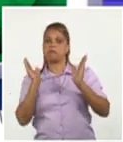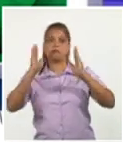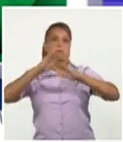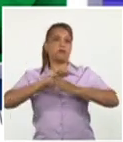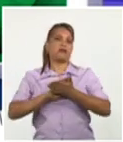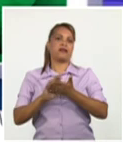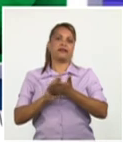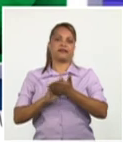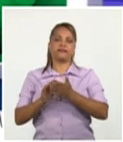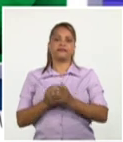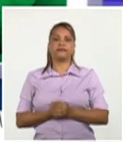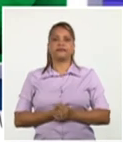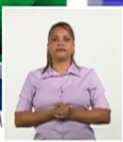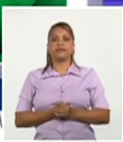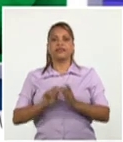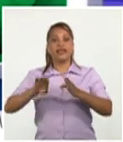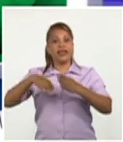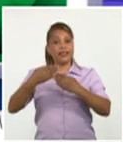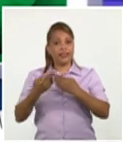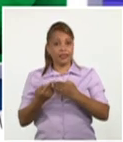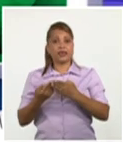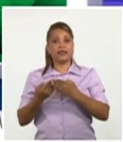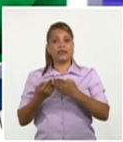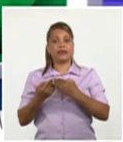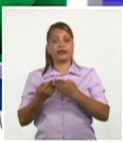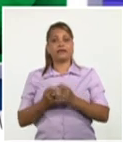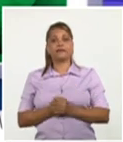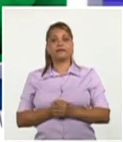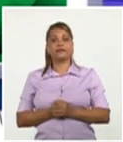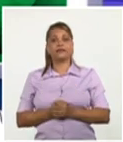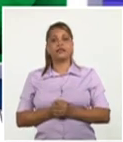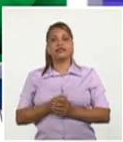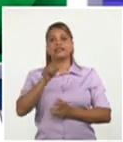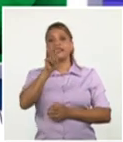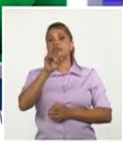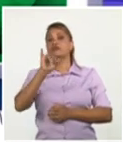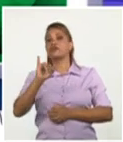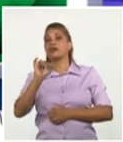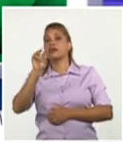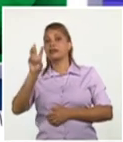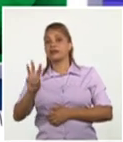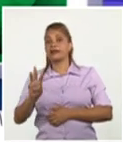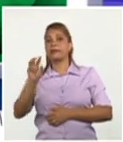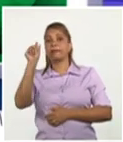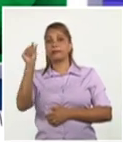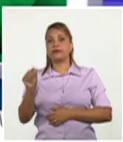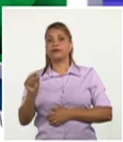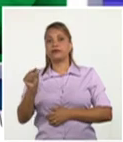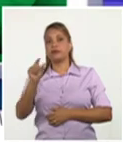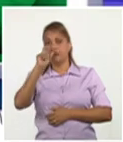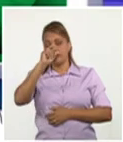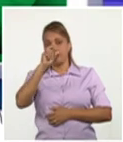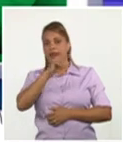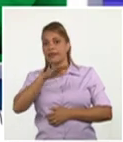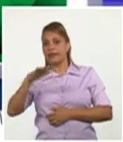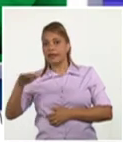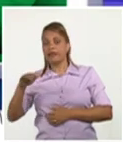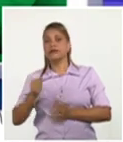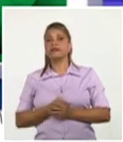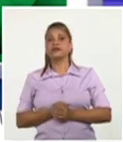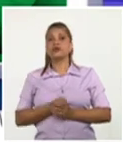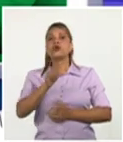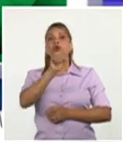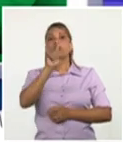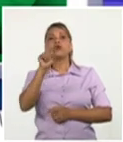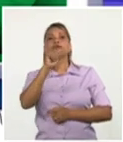En el día de los 163 pacientes en edades pediátricas, 11 menores